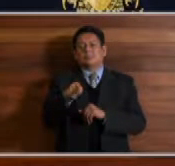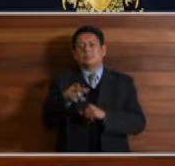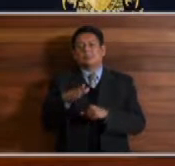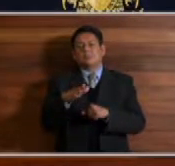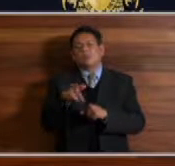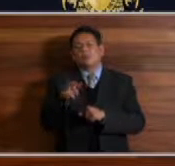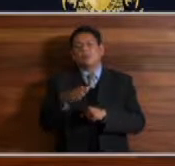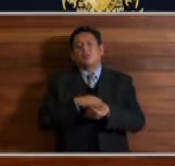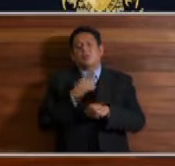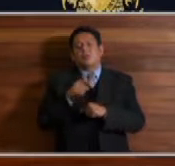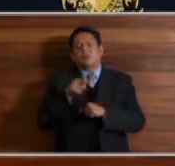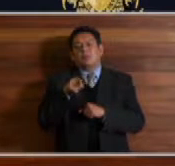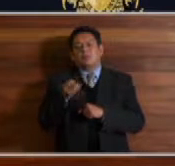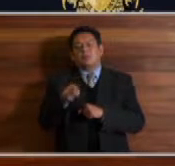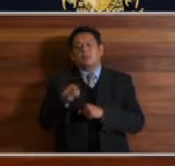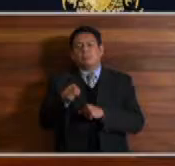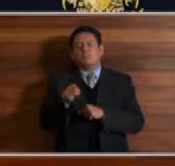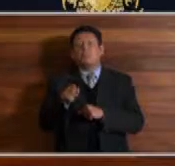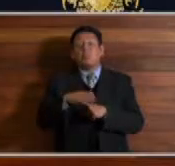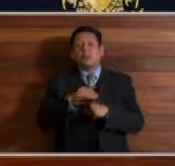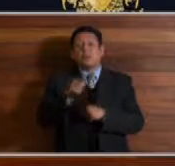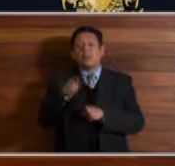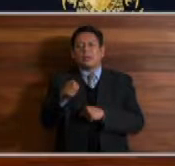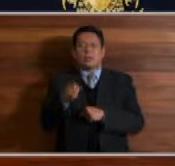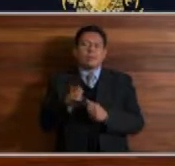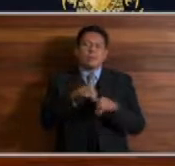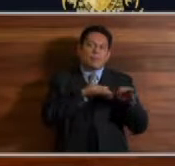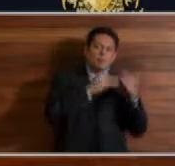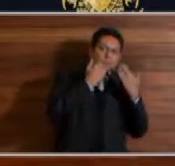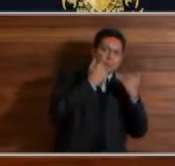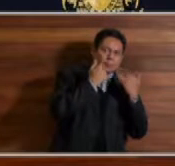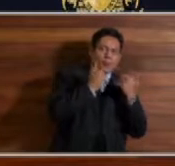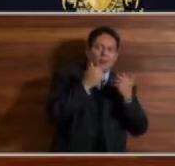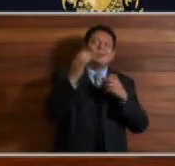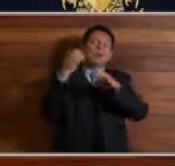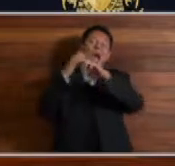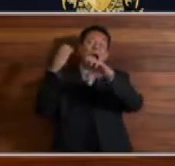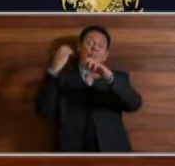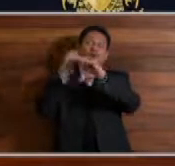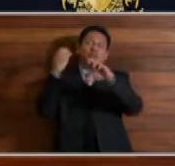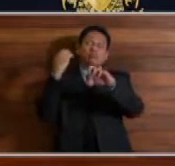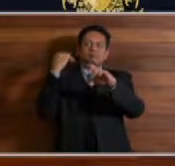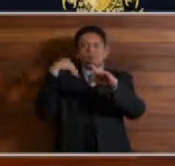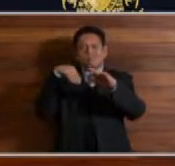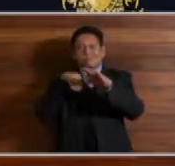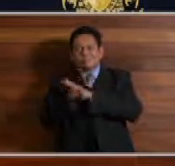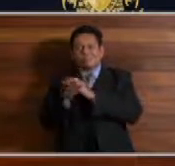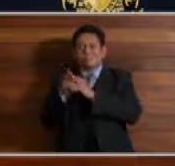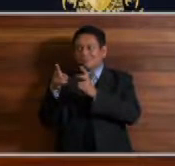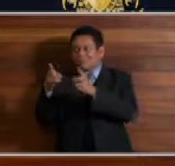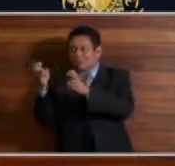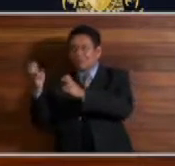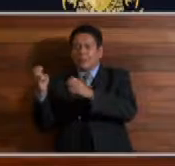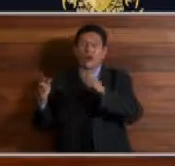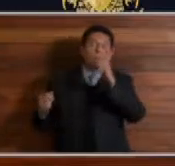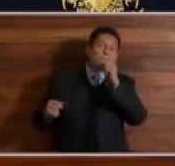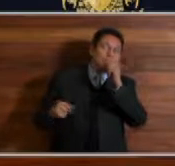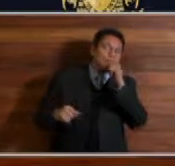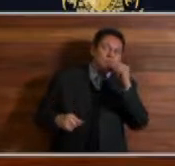Lo mataron allí la policía. Y llegó a mi oficina la